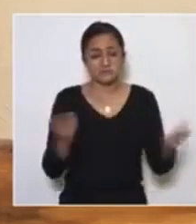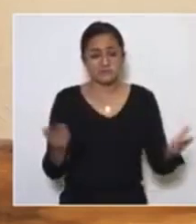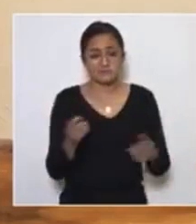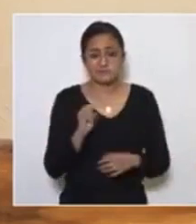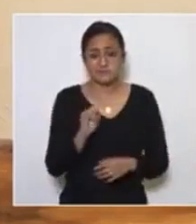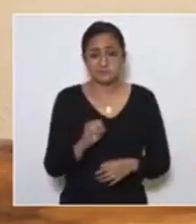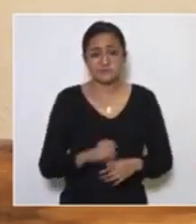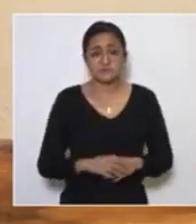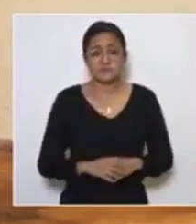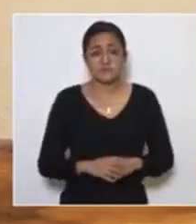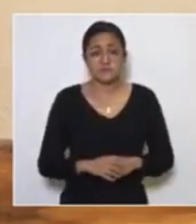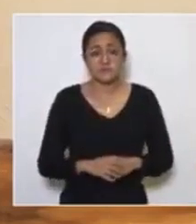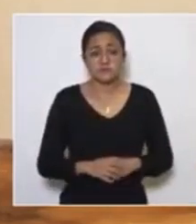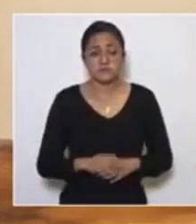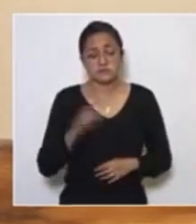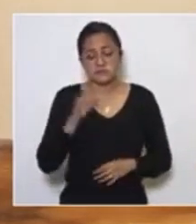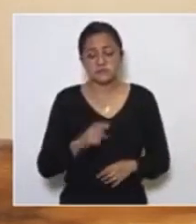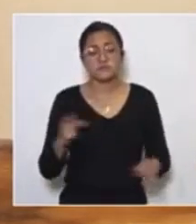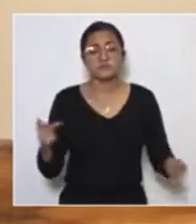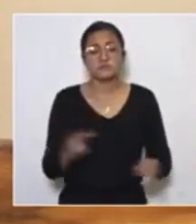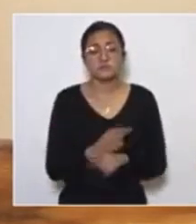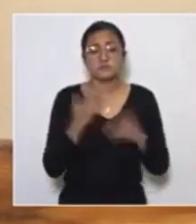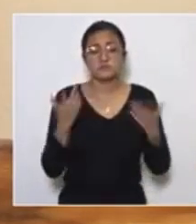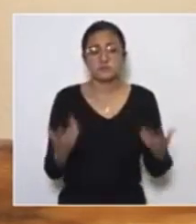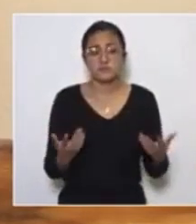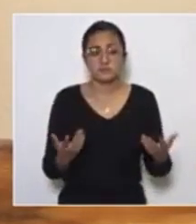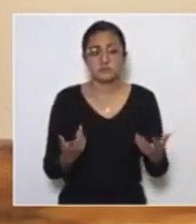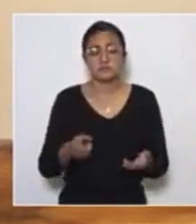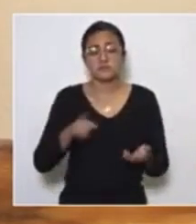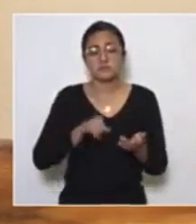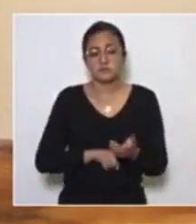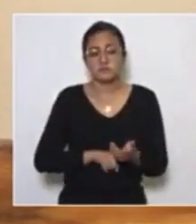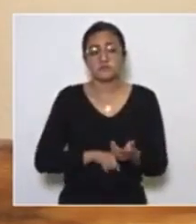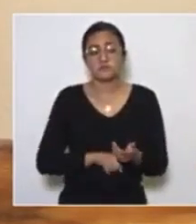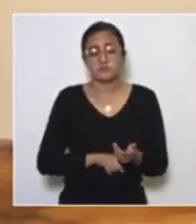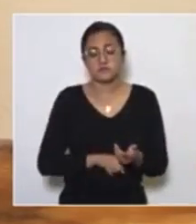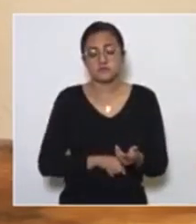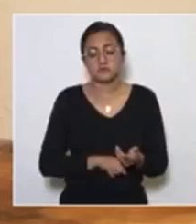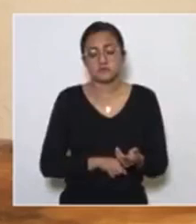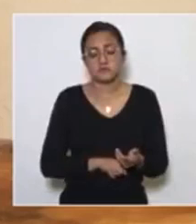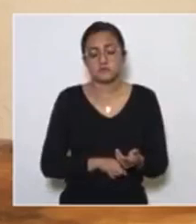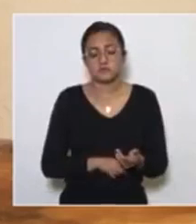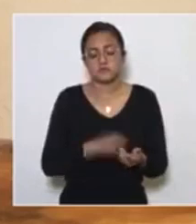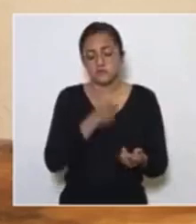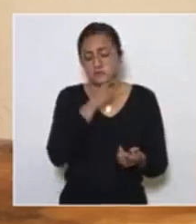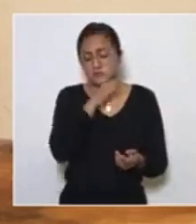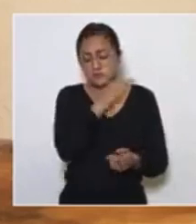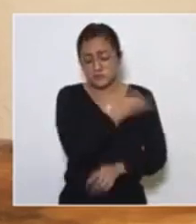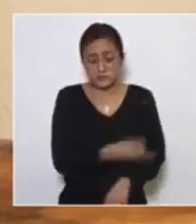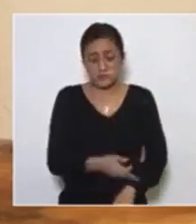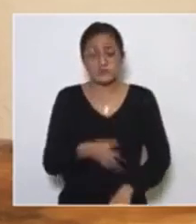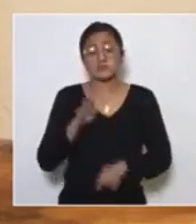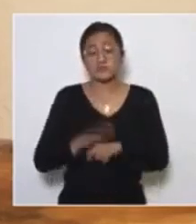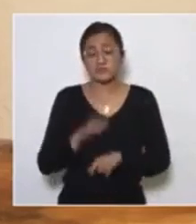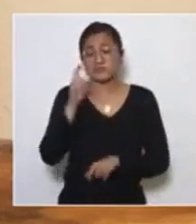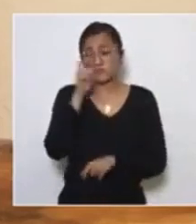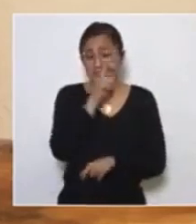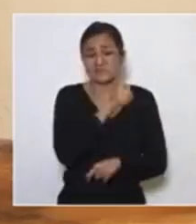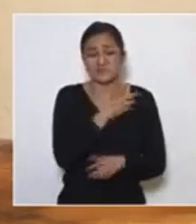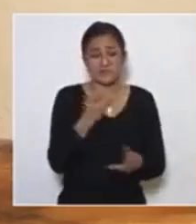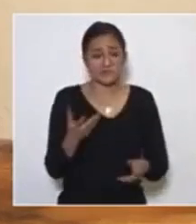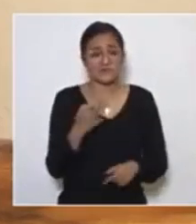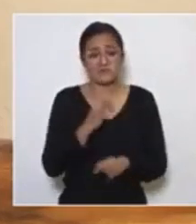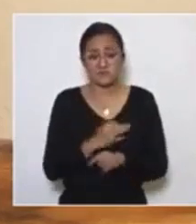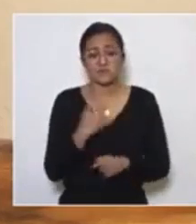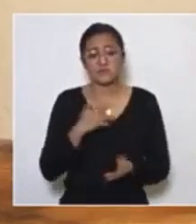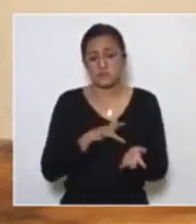asuntos. Hoy las condiciones de ingresos de los padres de familia son más complejas y